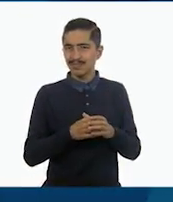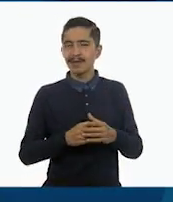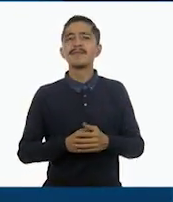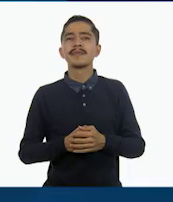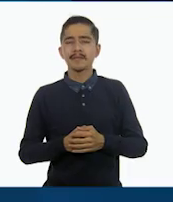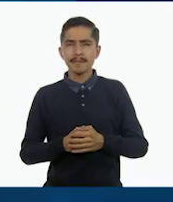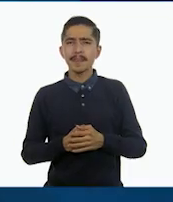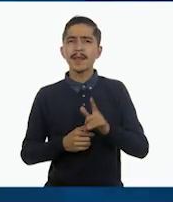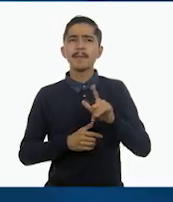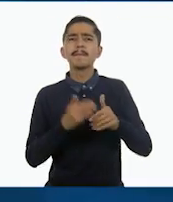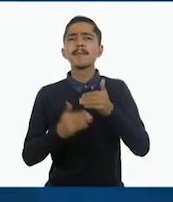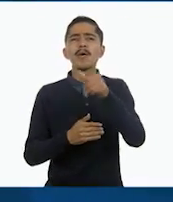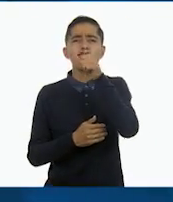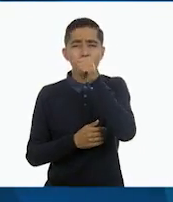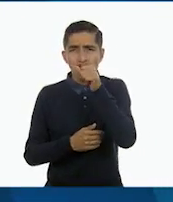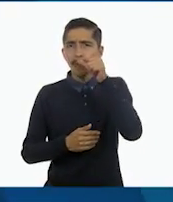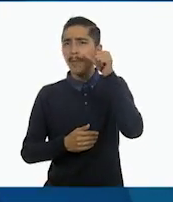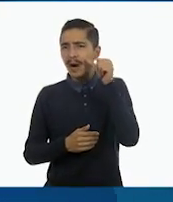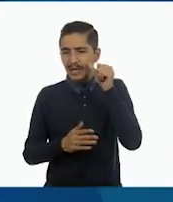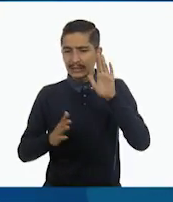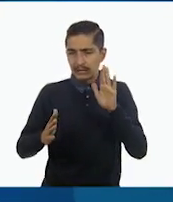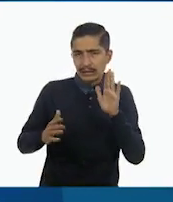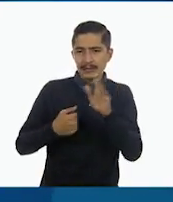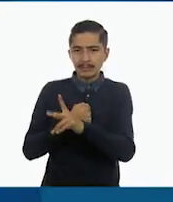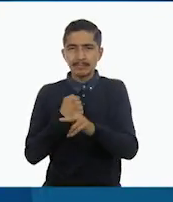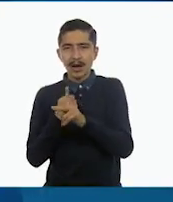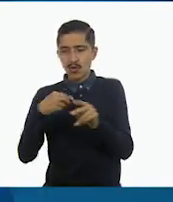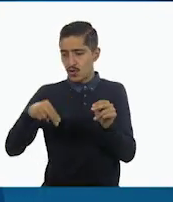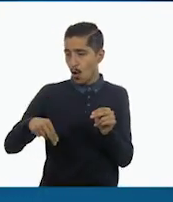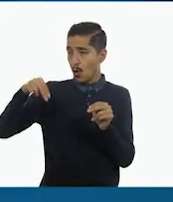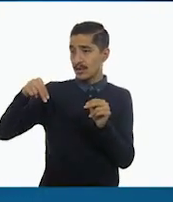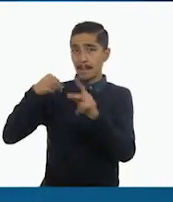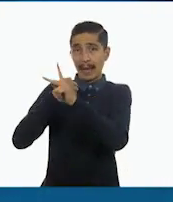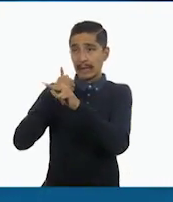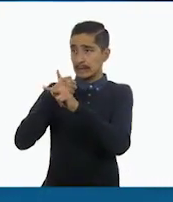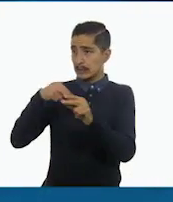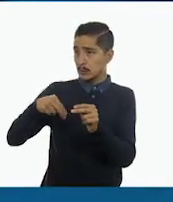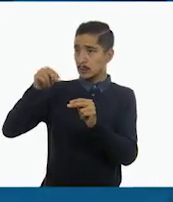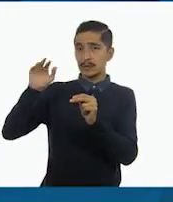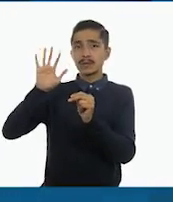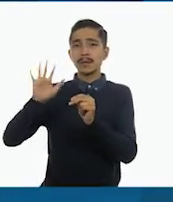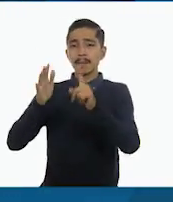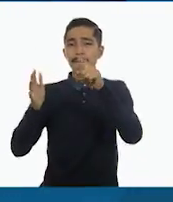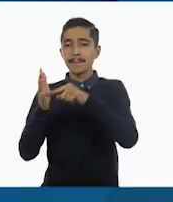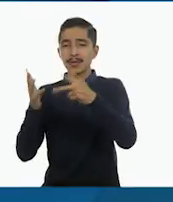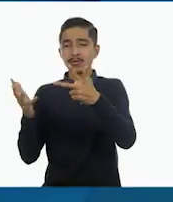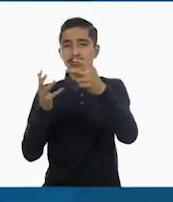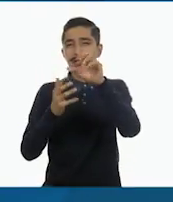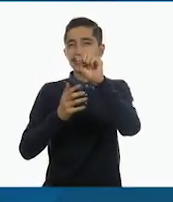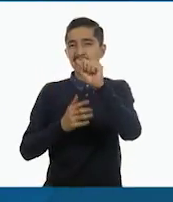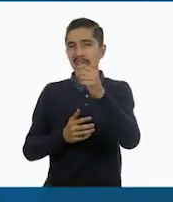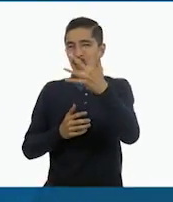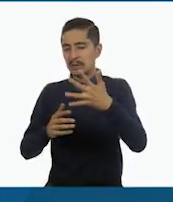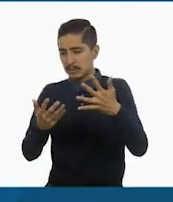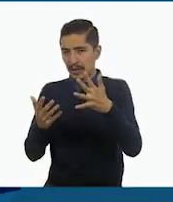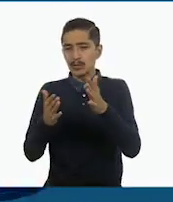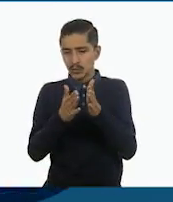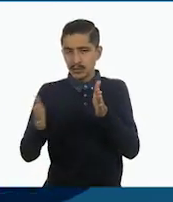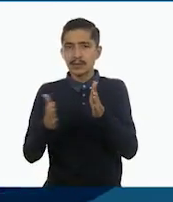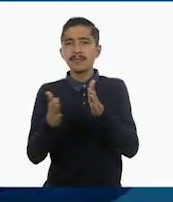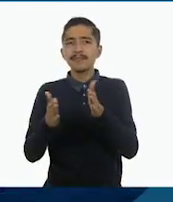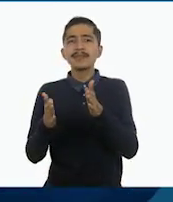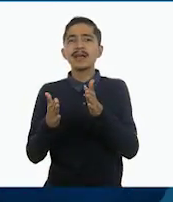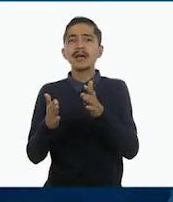Mientras tanto, Benito Juárez cargaba la República por el norte del país y para fines de 1865, las